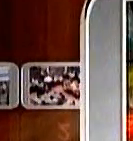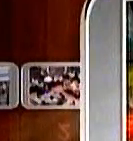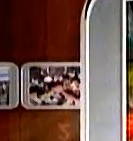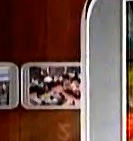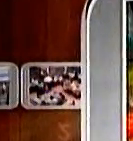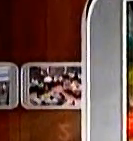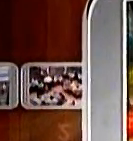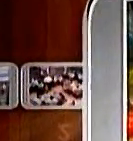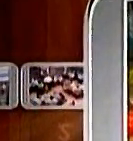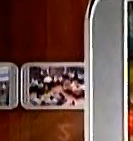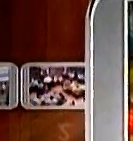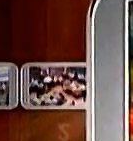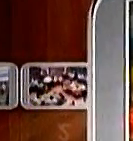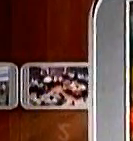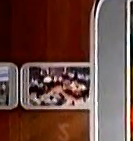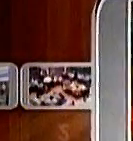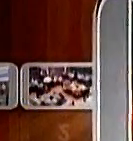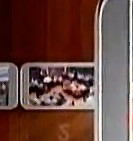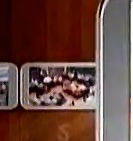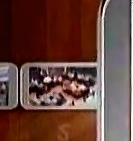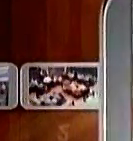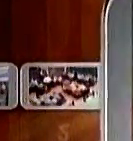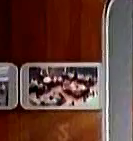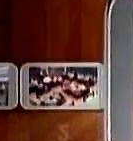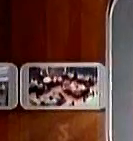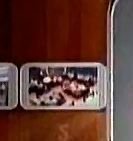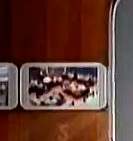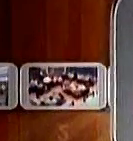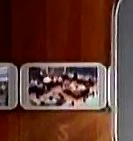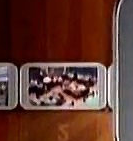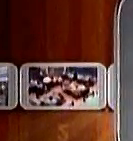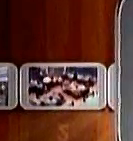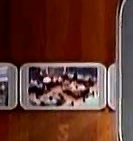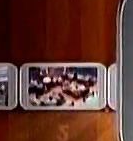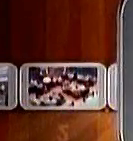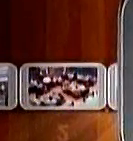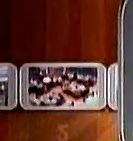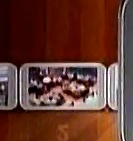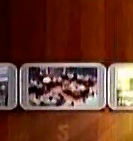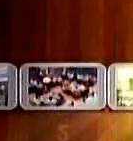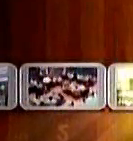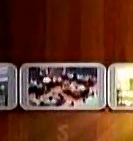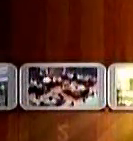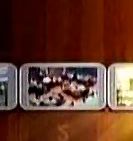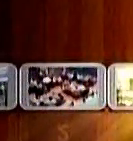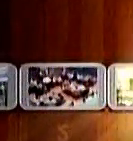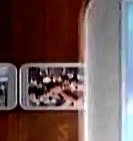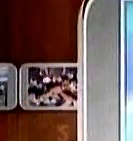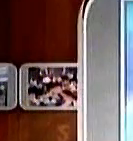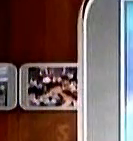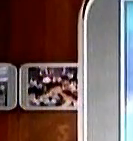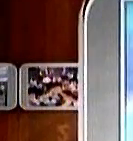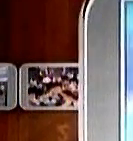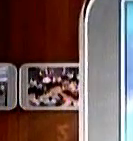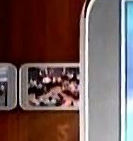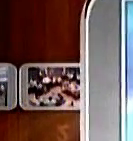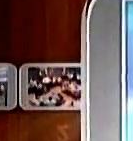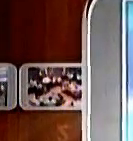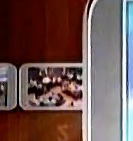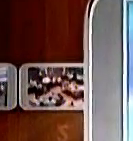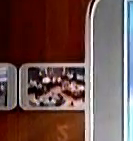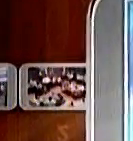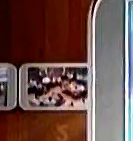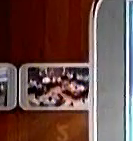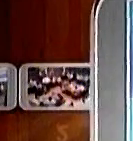22, número 2644. Y el complemento de manualidades, más de 25 artes manuales solo en